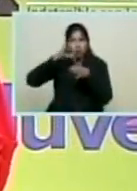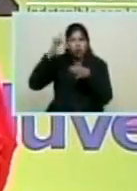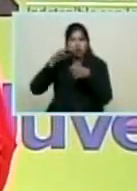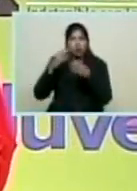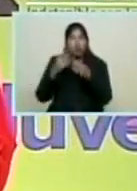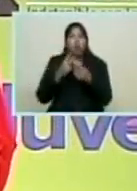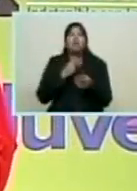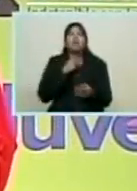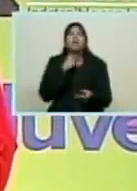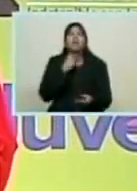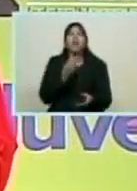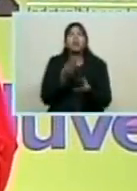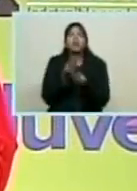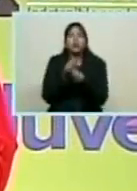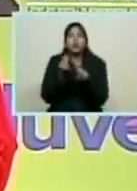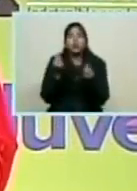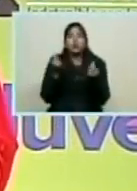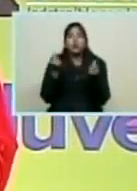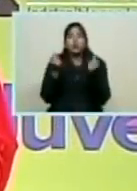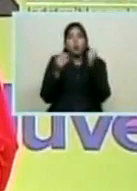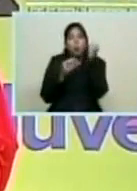voz.